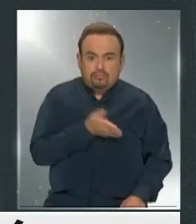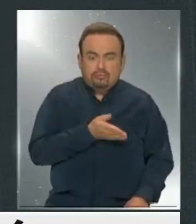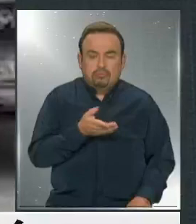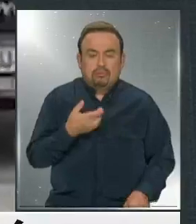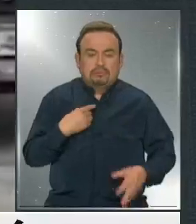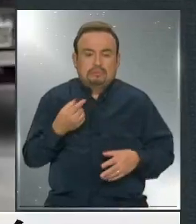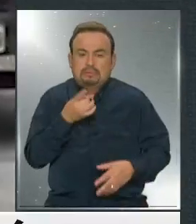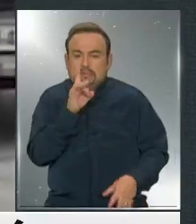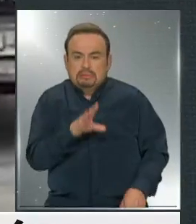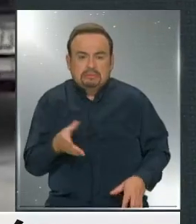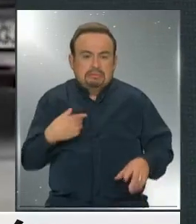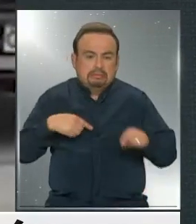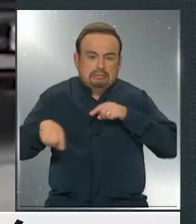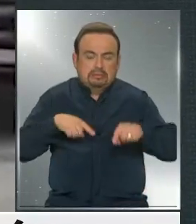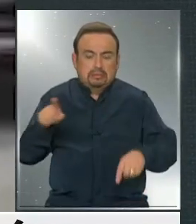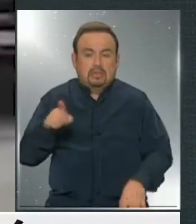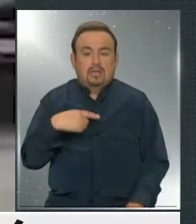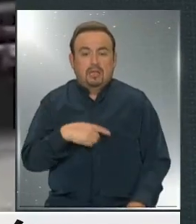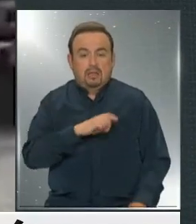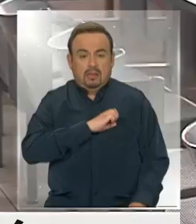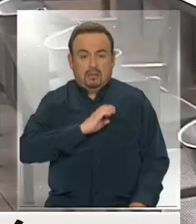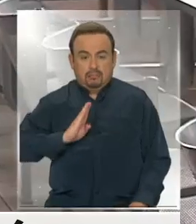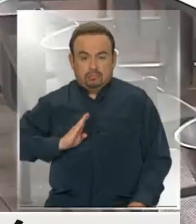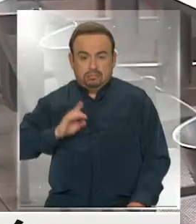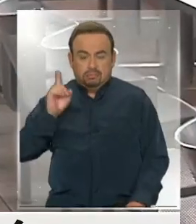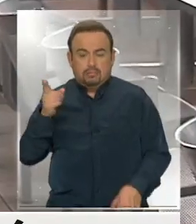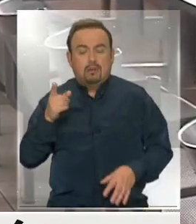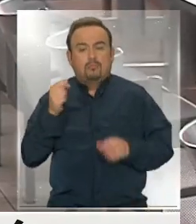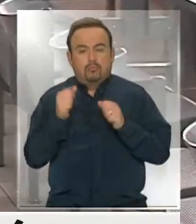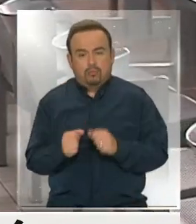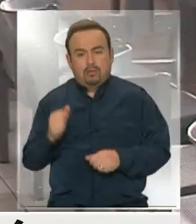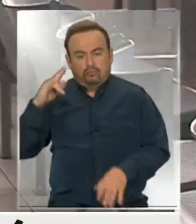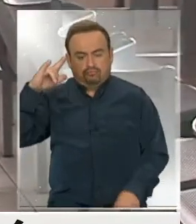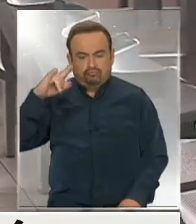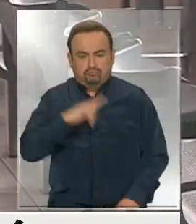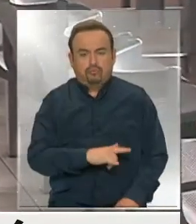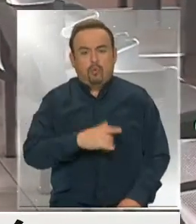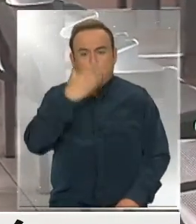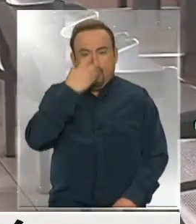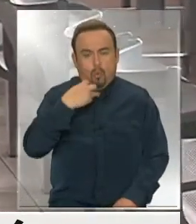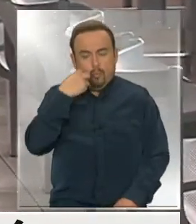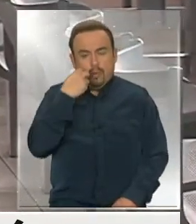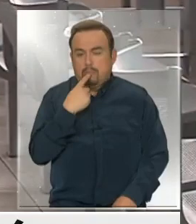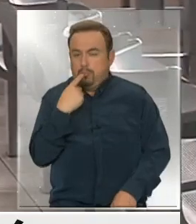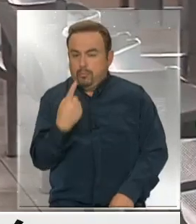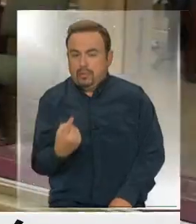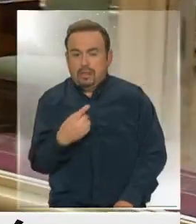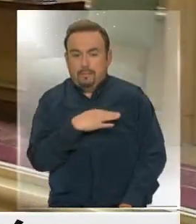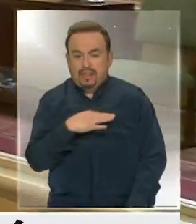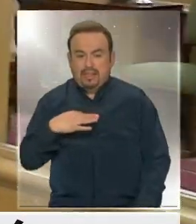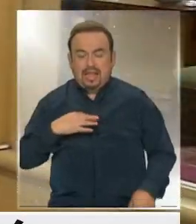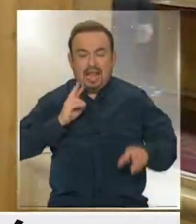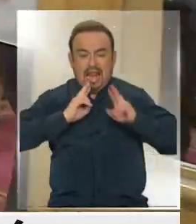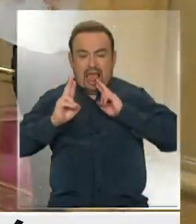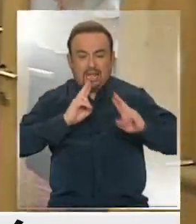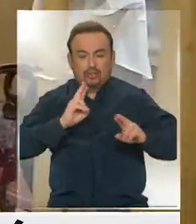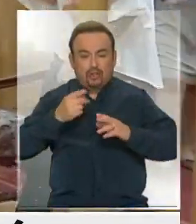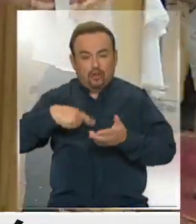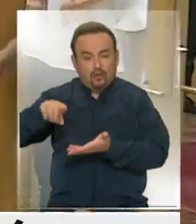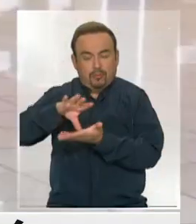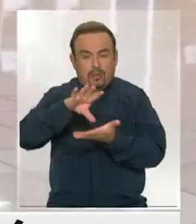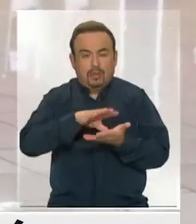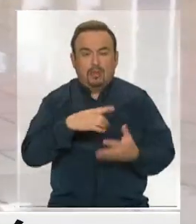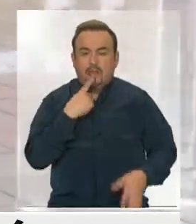única esperanza es la gestión de la Cancillería chilena para acceder a vuelos humanitarios. Consultamos con el Ministerio de Relaciones Exteriores,